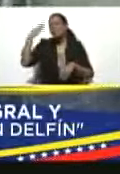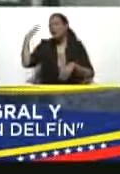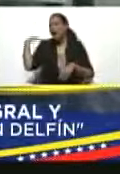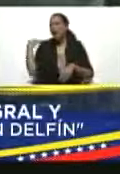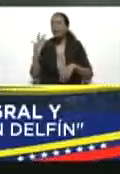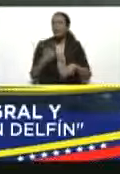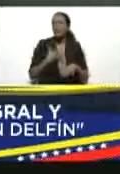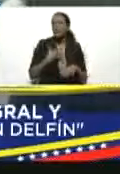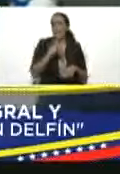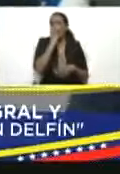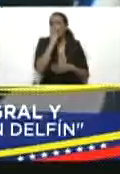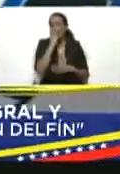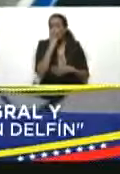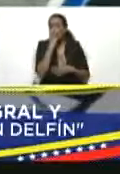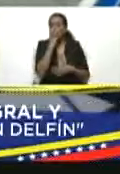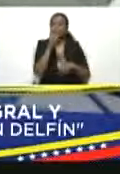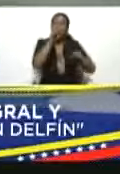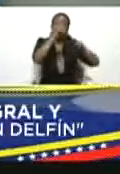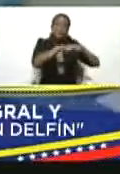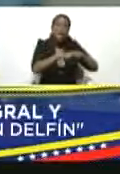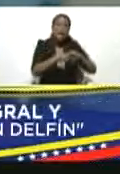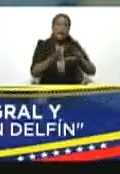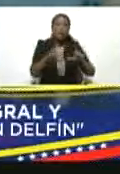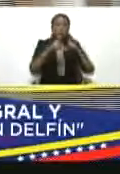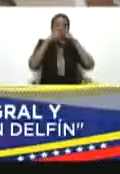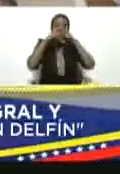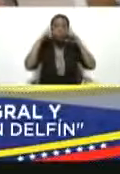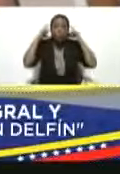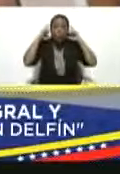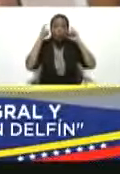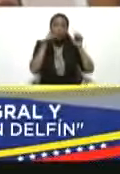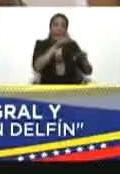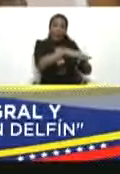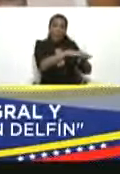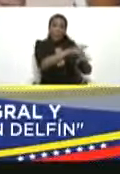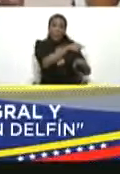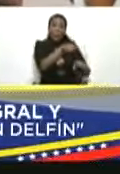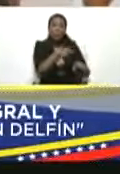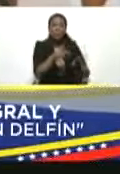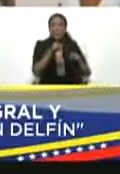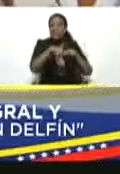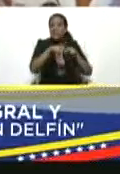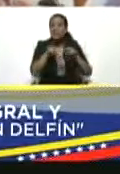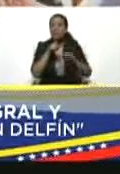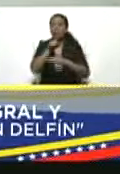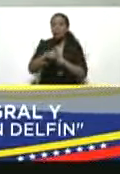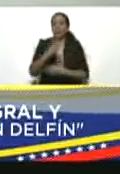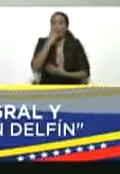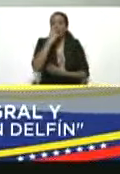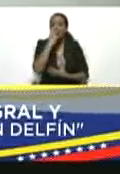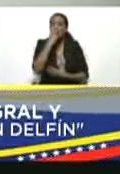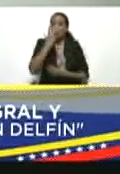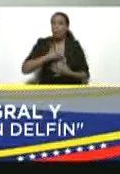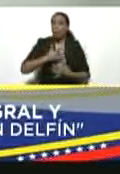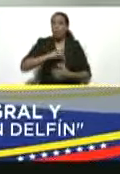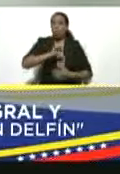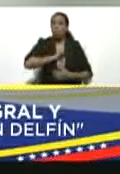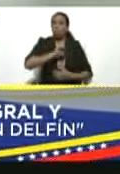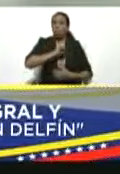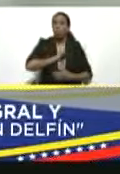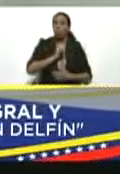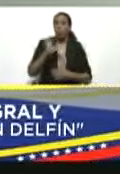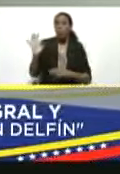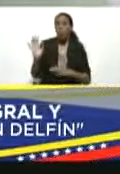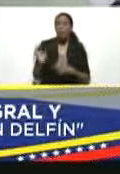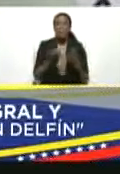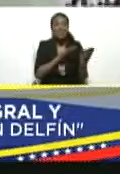época Entonces lo sienta uno aquí en la época silita a uno cuando lleg un ataque de asma Dios dado cabello rondón